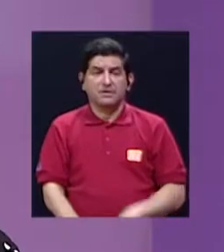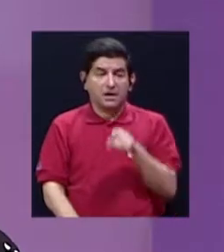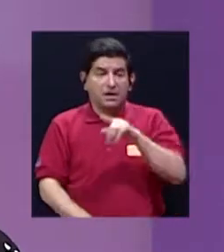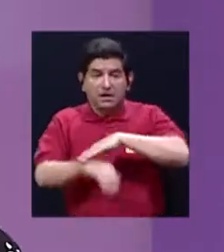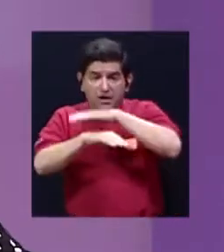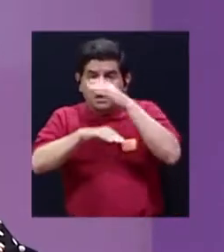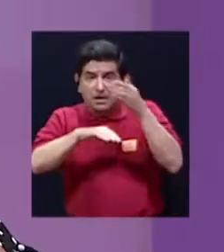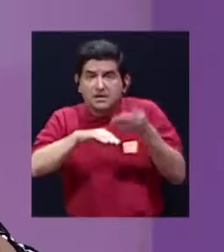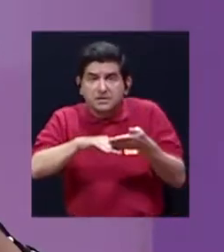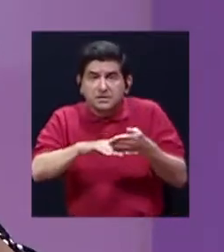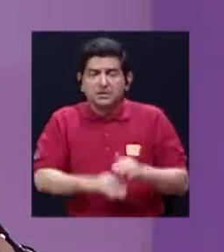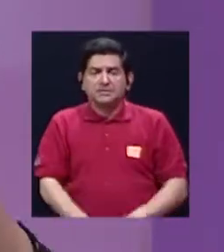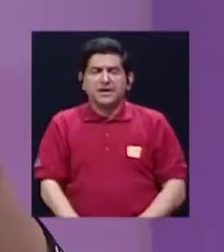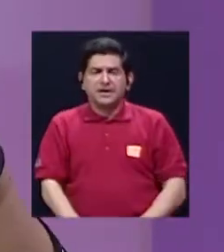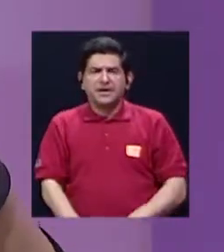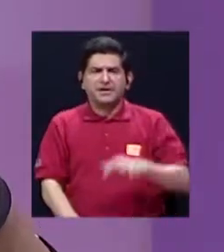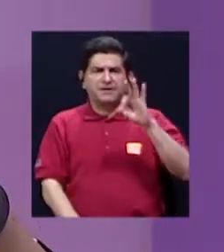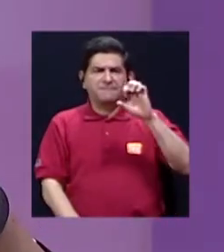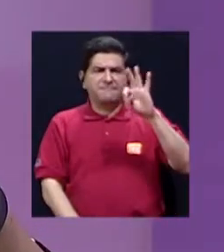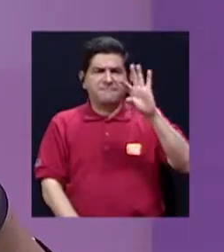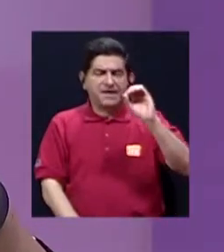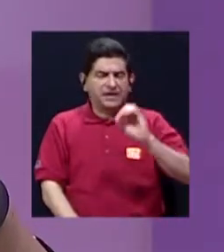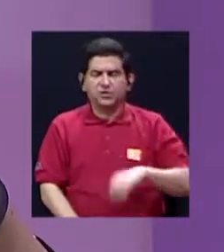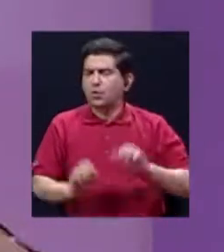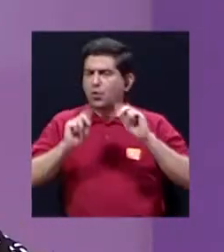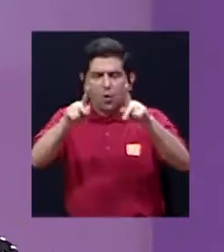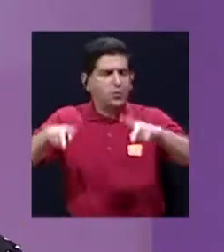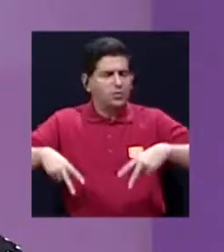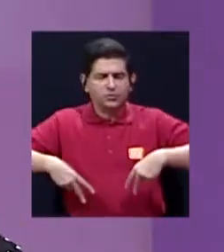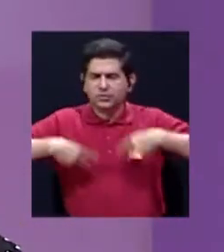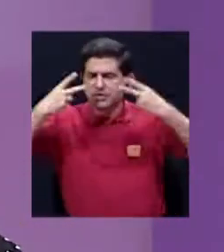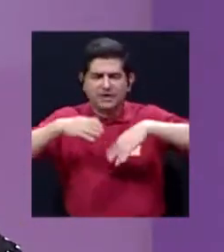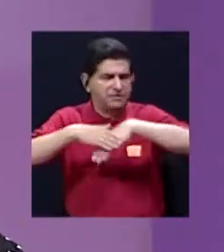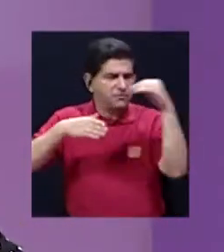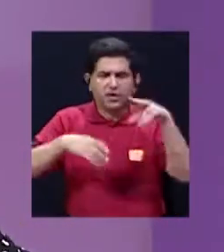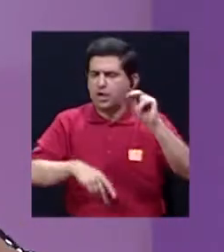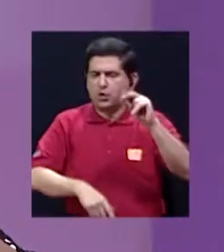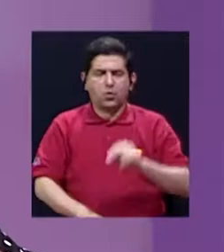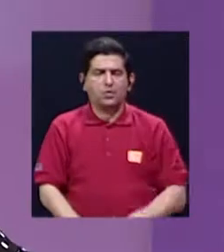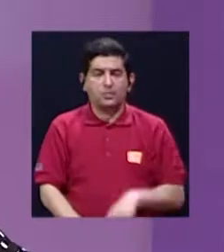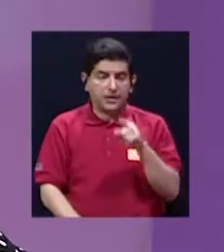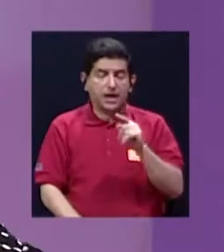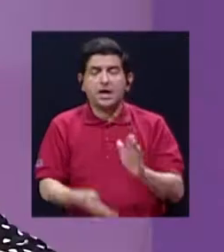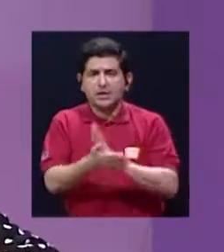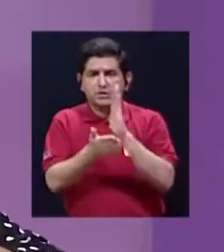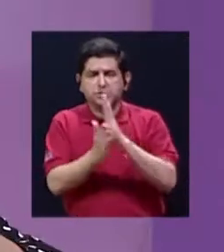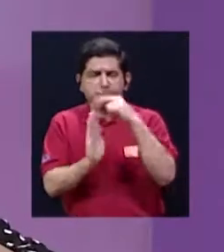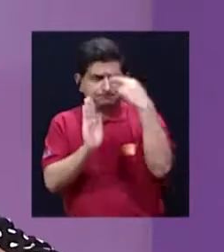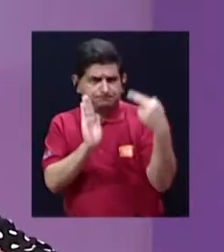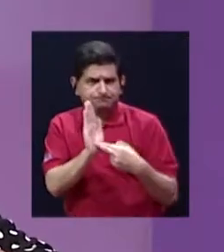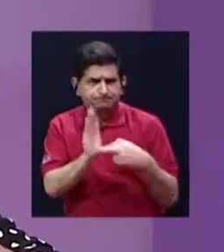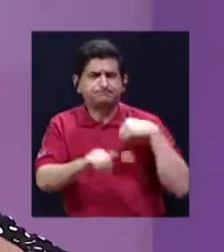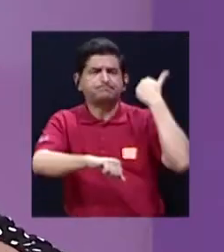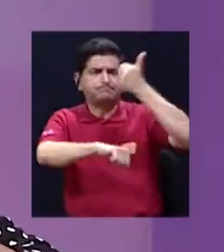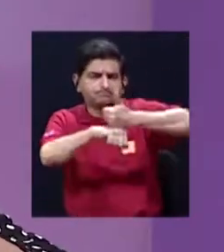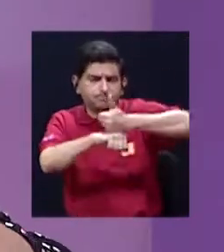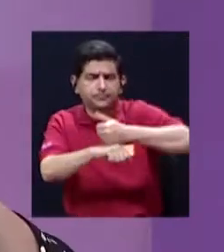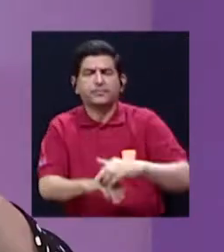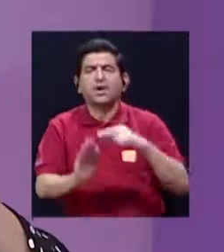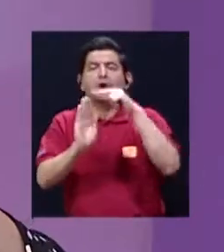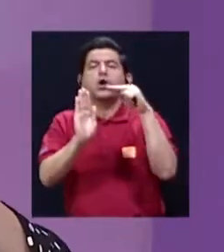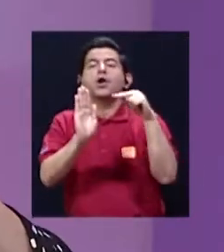un embarazo de un feto que no va a sobrevivir, ¿verdad? Este protocolo lo que haría es establecer